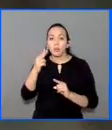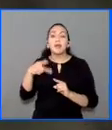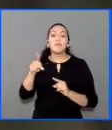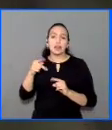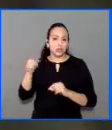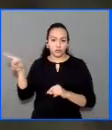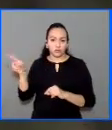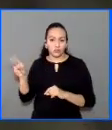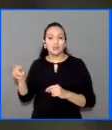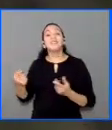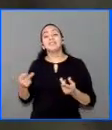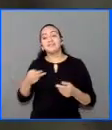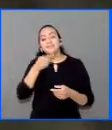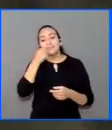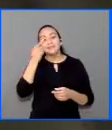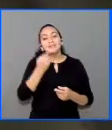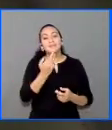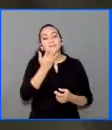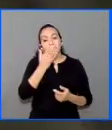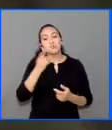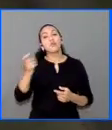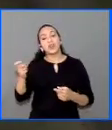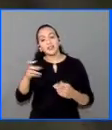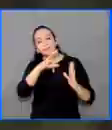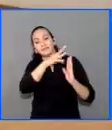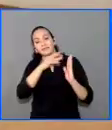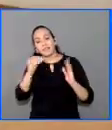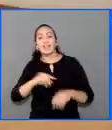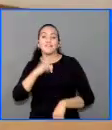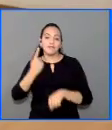Poder Judicial de la Federación, Laura Murillo.